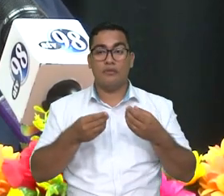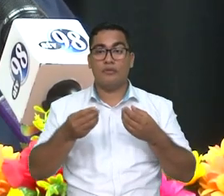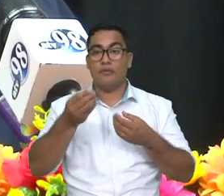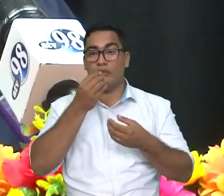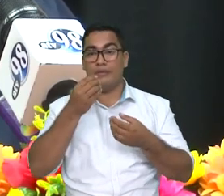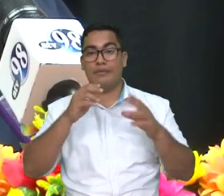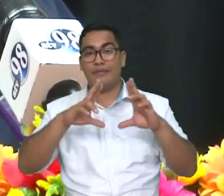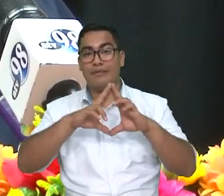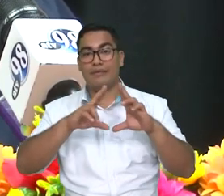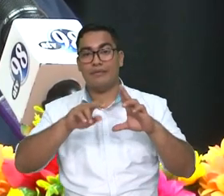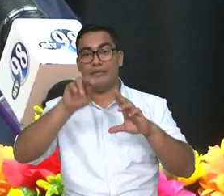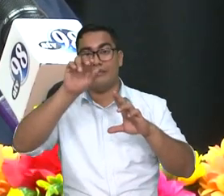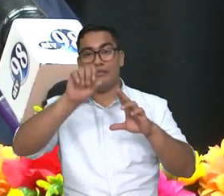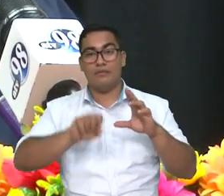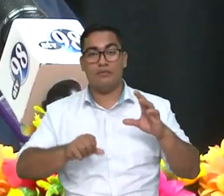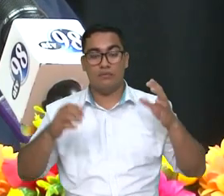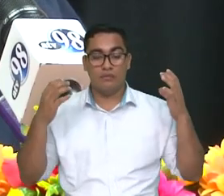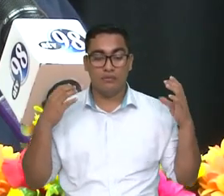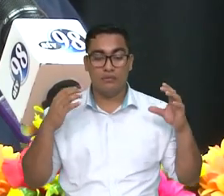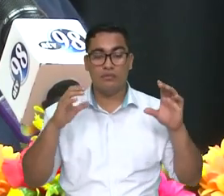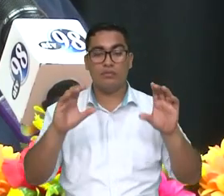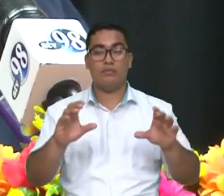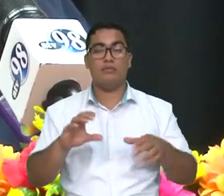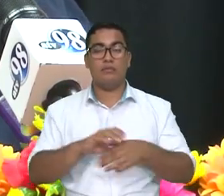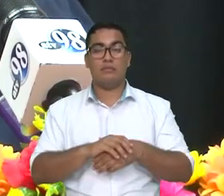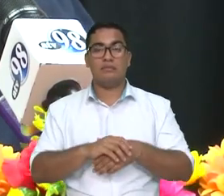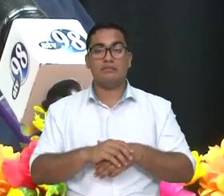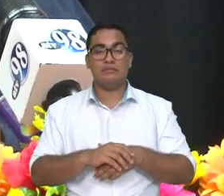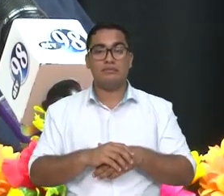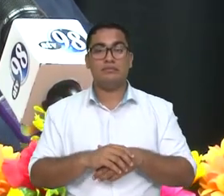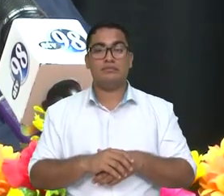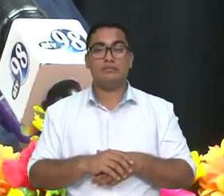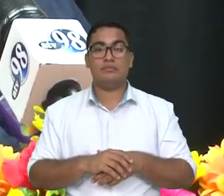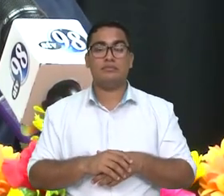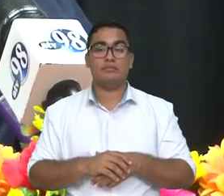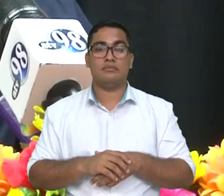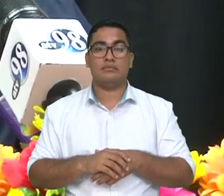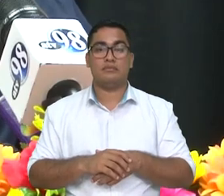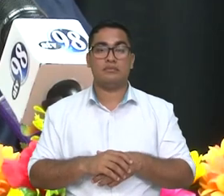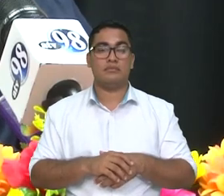Caribe. ¿Qué tipo de medidas? Bueno, hemos puesto